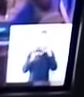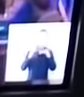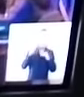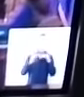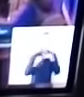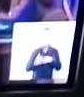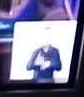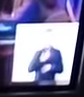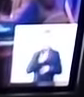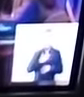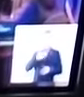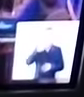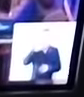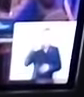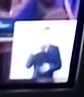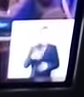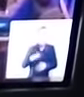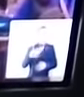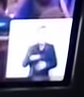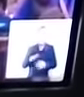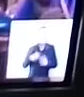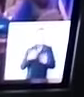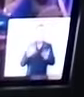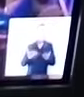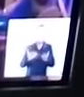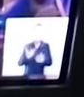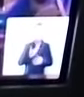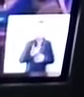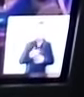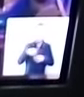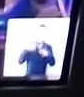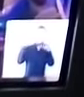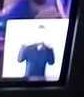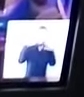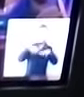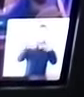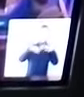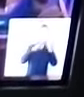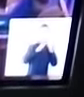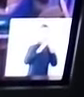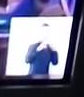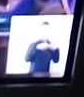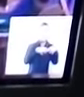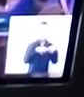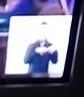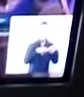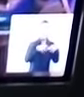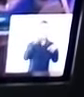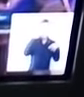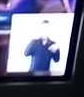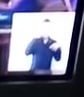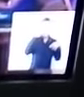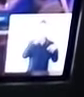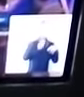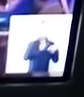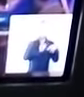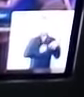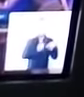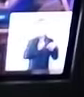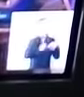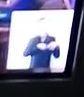agudizan las vulnerabilidades. Cae una tormenta, alguien pierde una casa, se entra a otro círculo de a otro nivel de